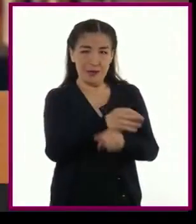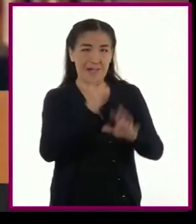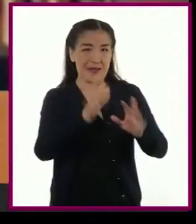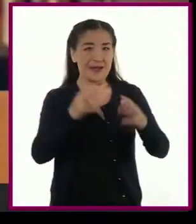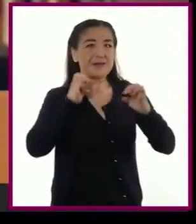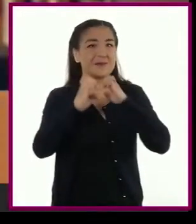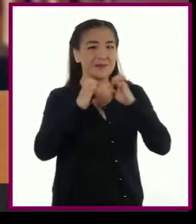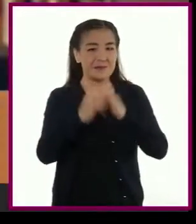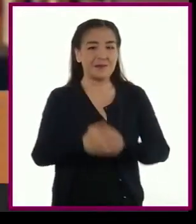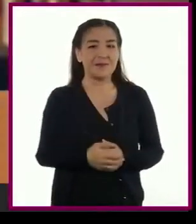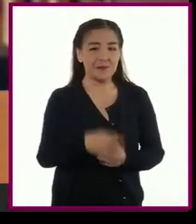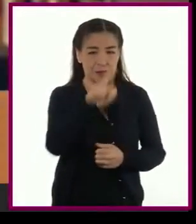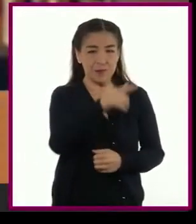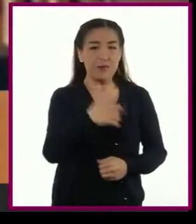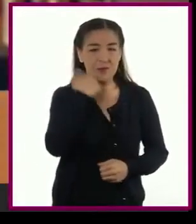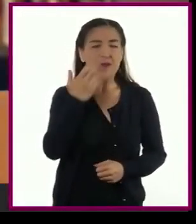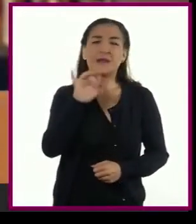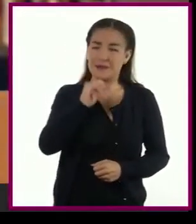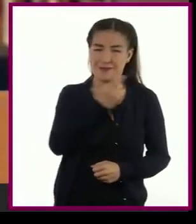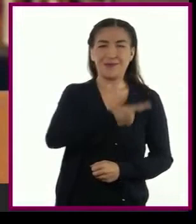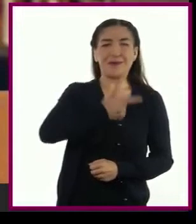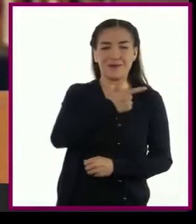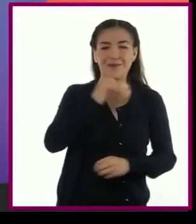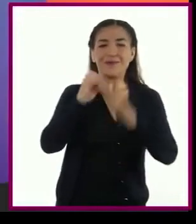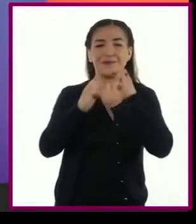maestro. Con mucho gusto.